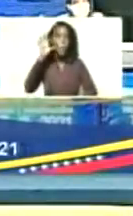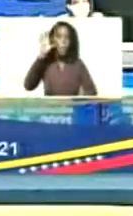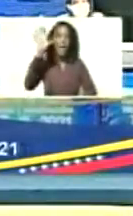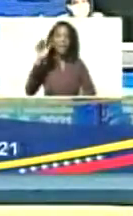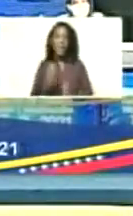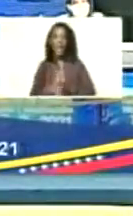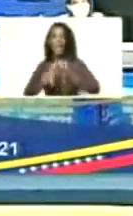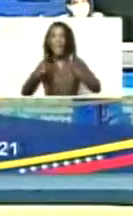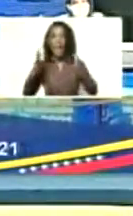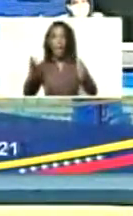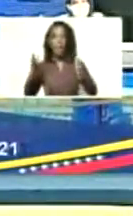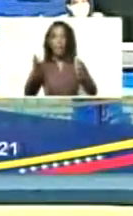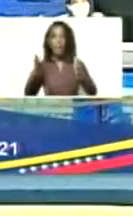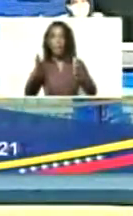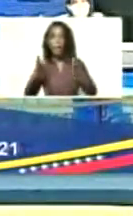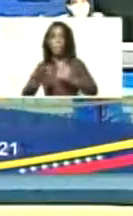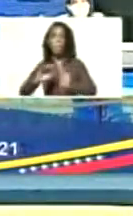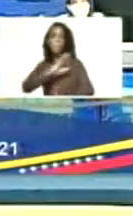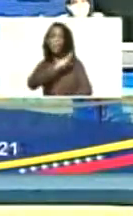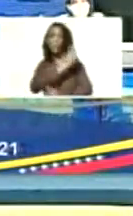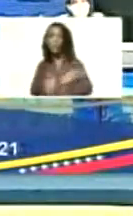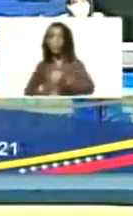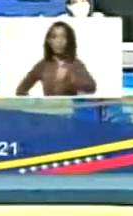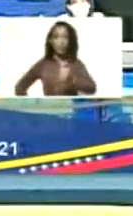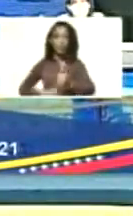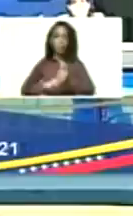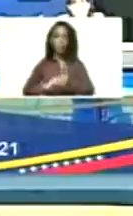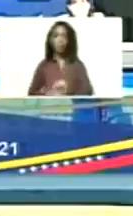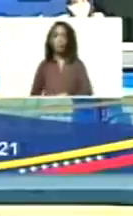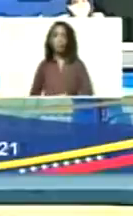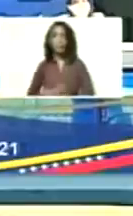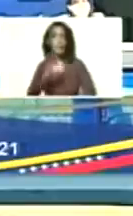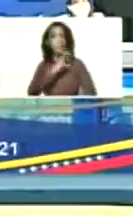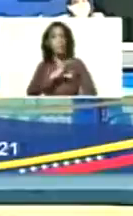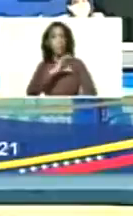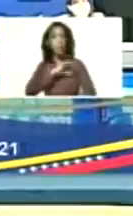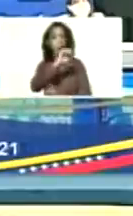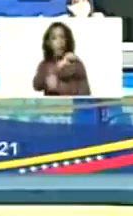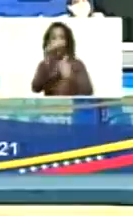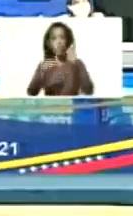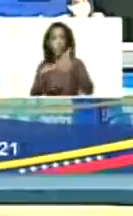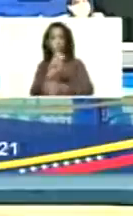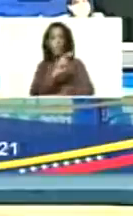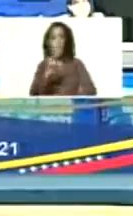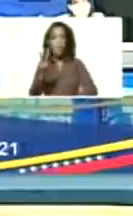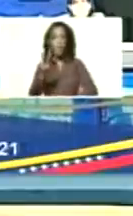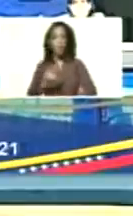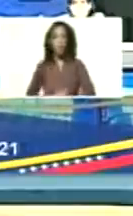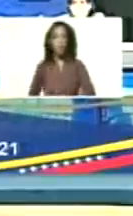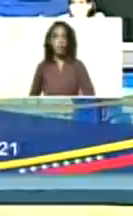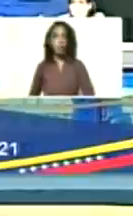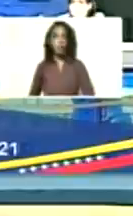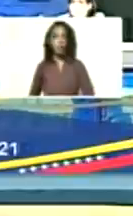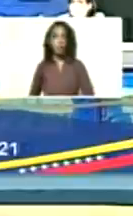grande, por hacer un país potencia. Señora vicepresidenta ejecutiva,